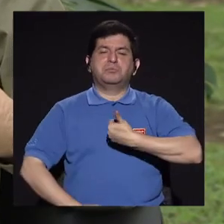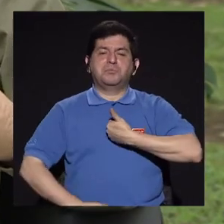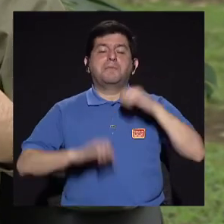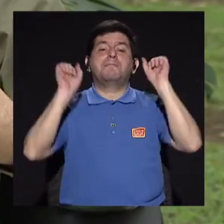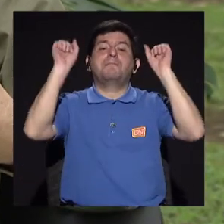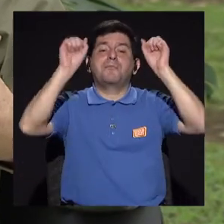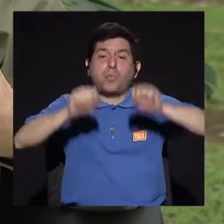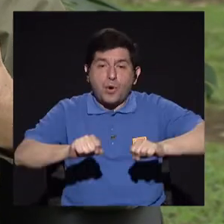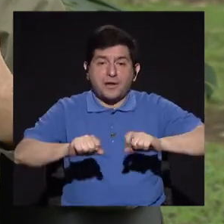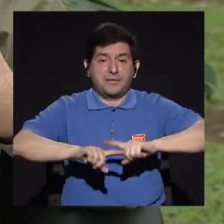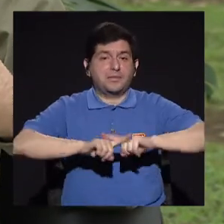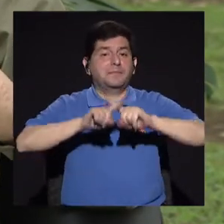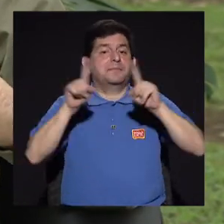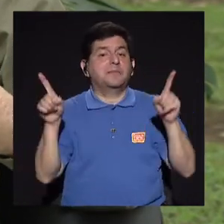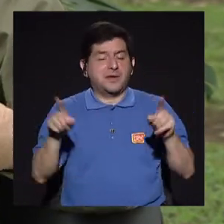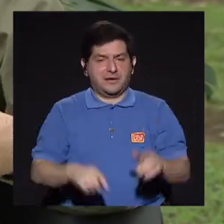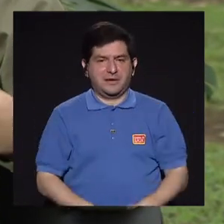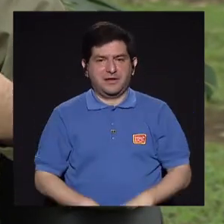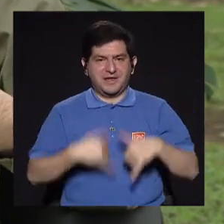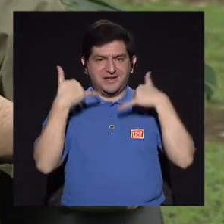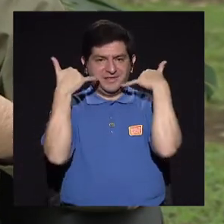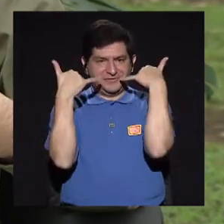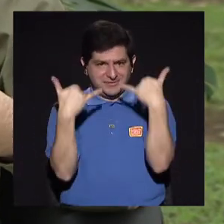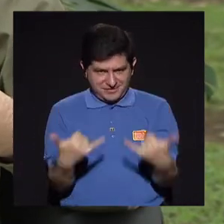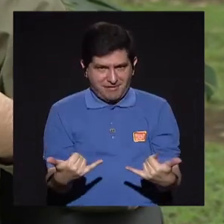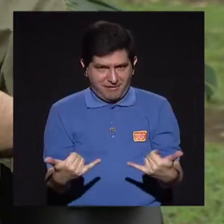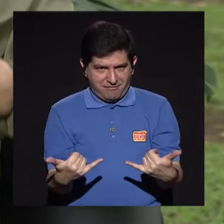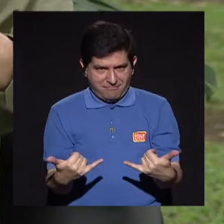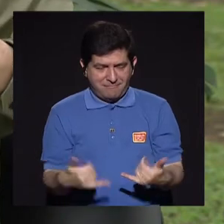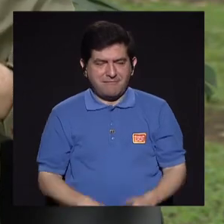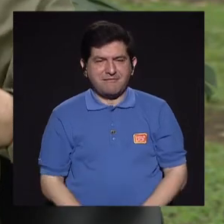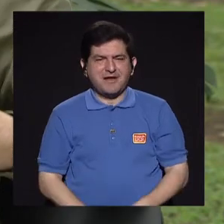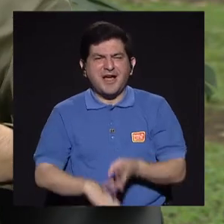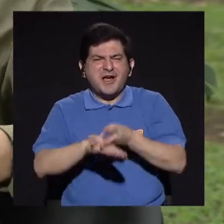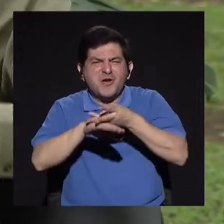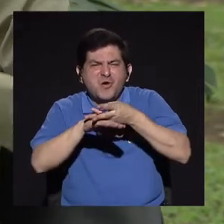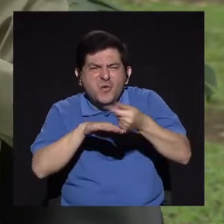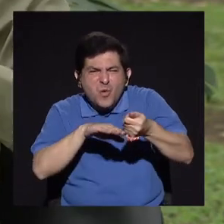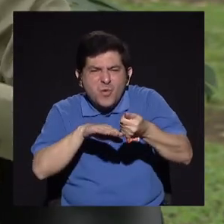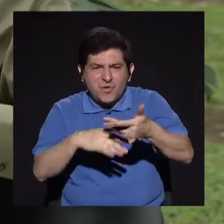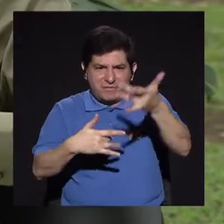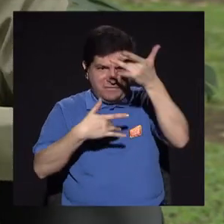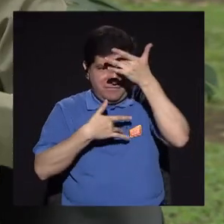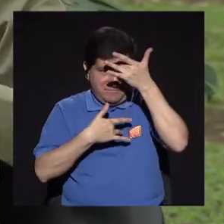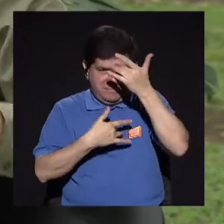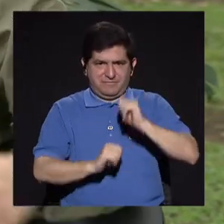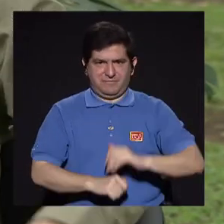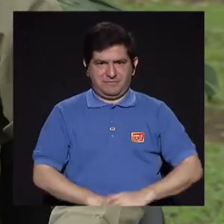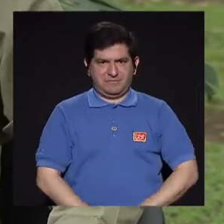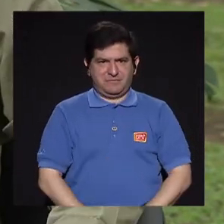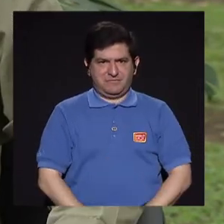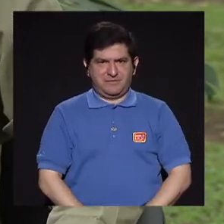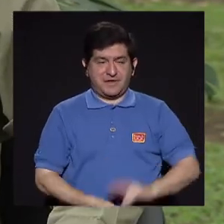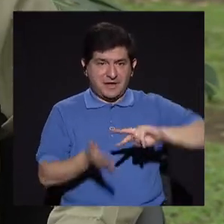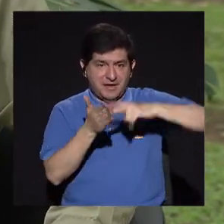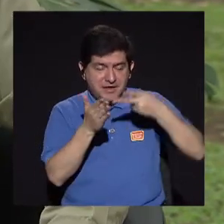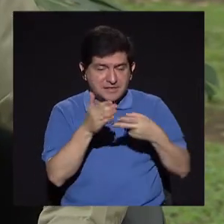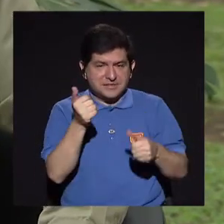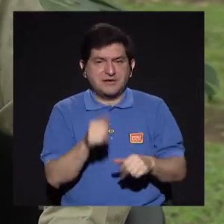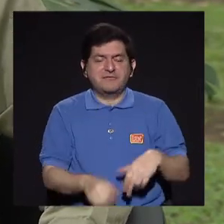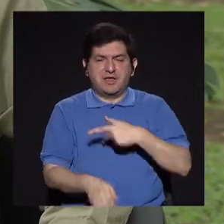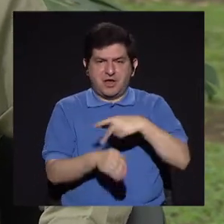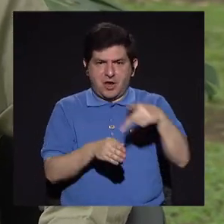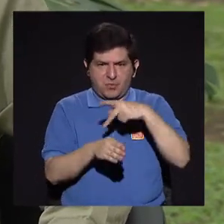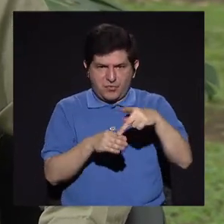Pero el acto de curar una enfermedad que lleve ya la asistencia